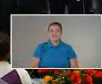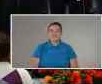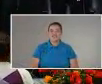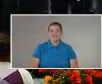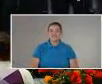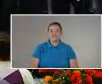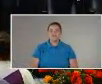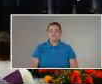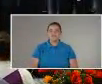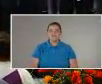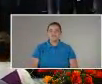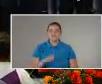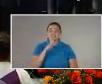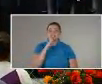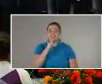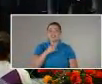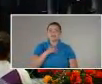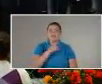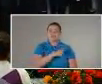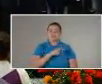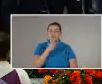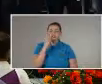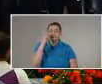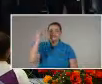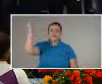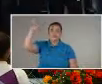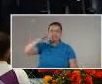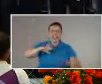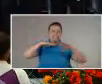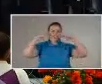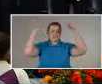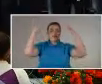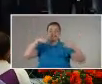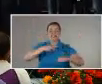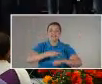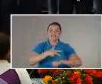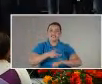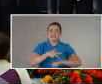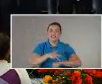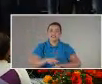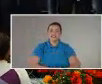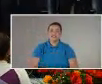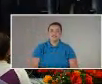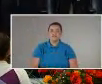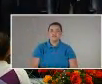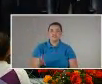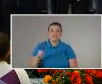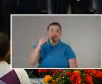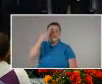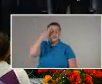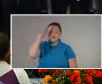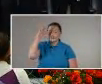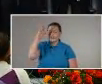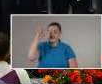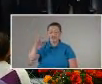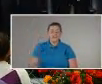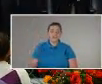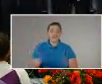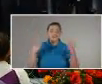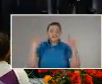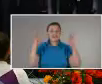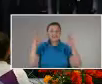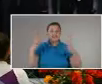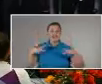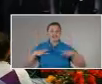es mi deseo que el Señor le bendiga grandemente en esta tarde. Y no sabe la alegría que hay